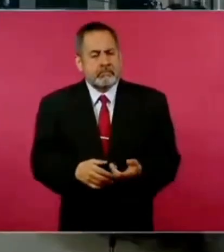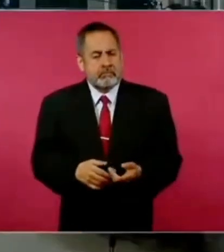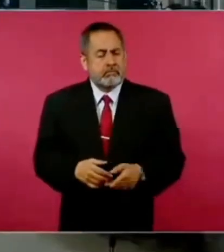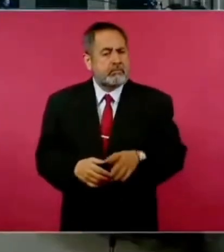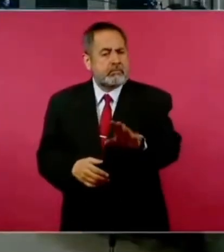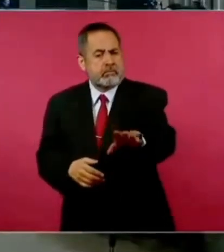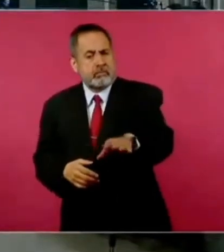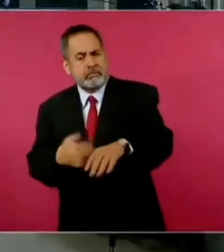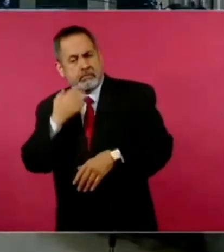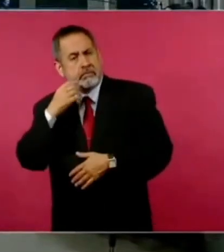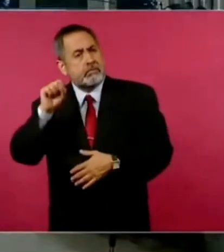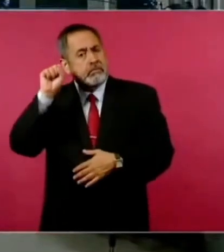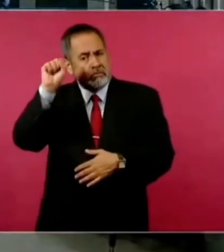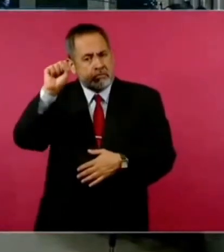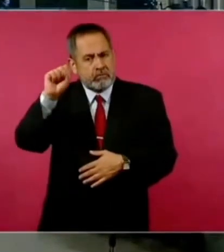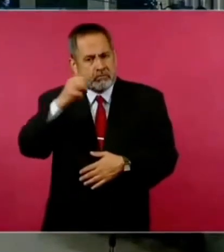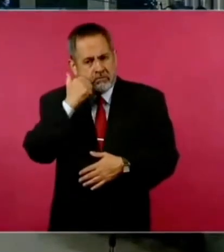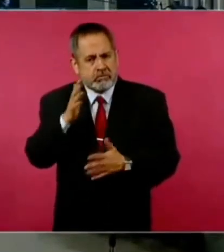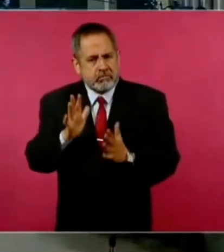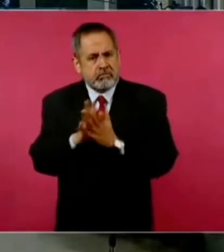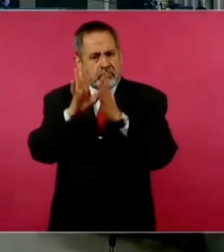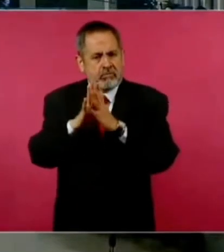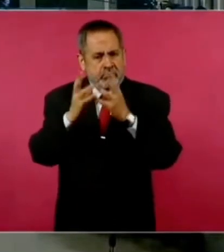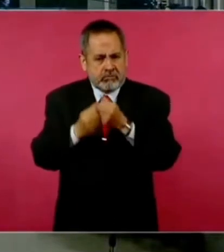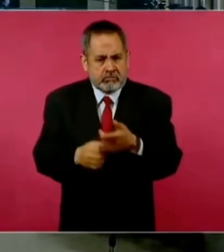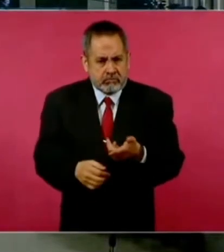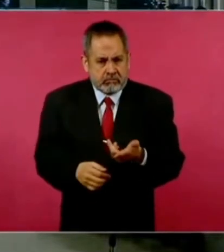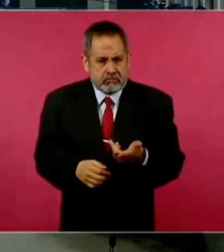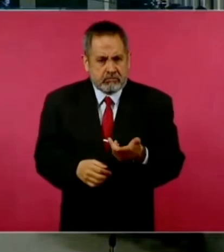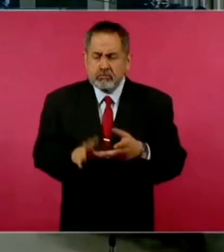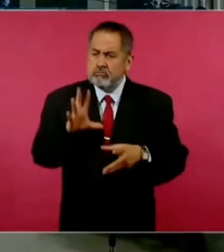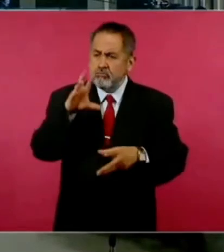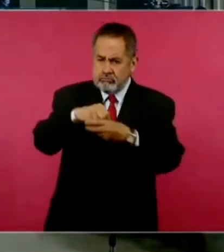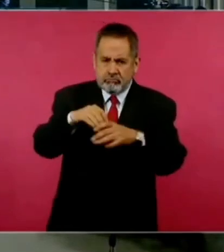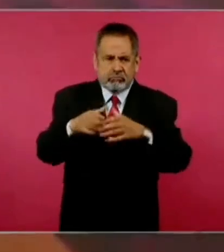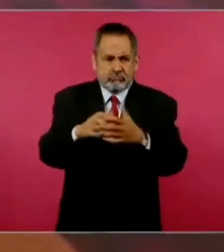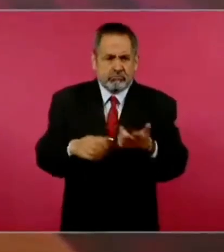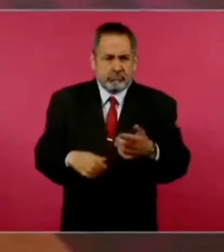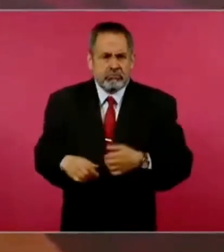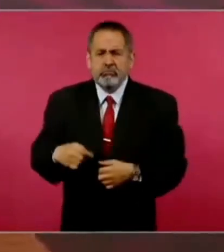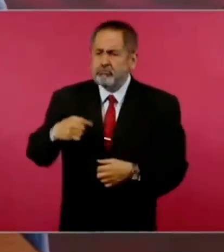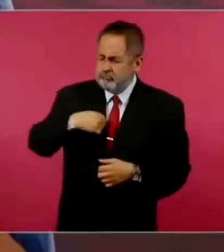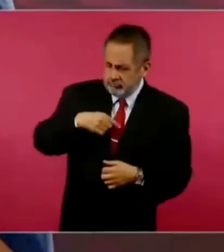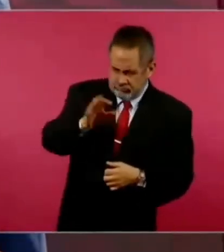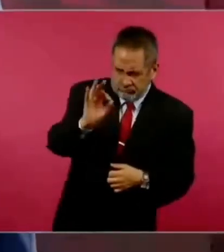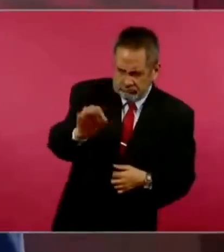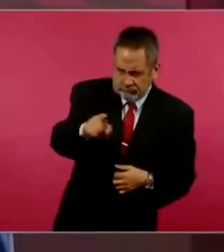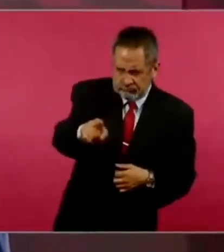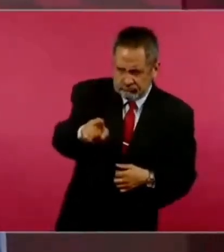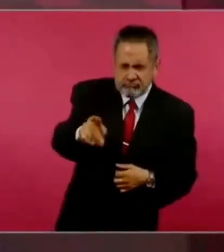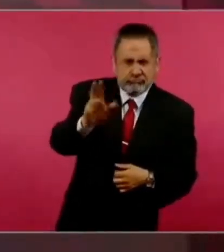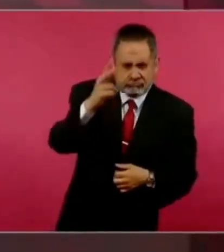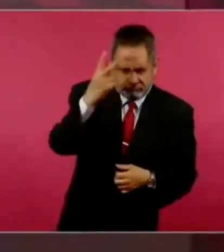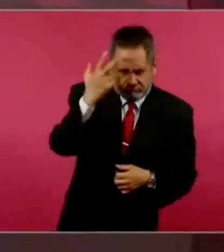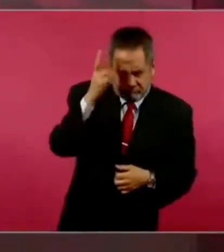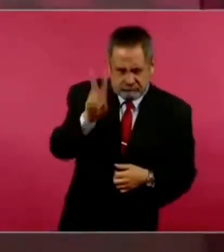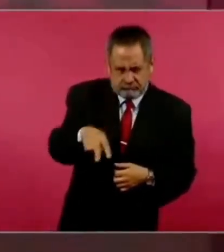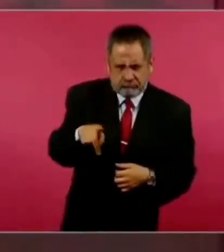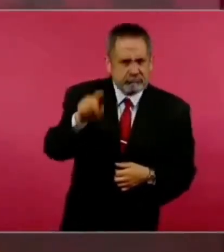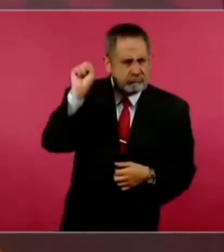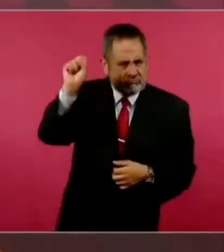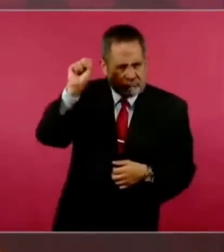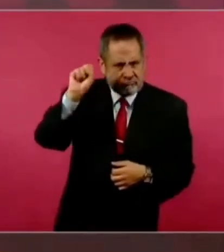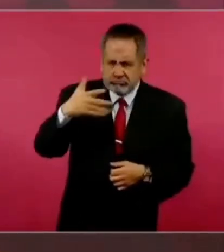sindicato quiere participar en esto. Sí, yo celebro. Preocupados y quieren estar en Yo celebro esa actitud del